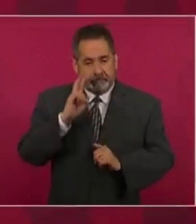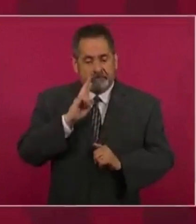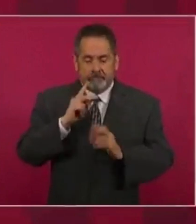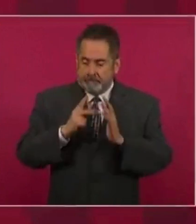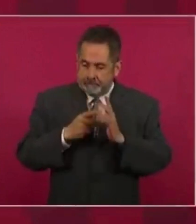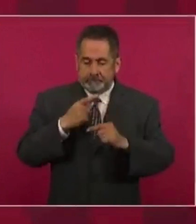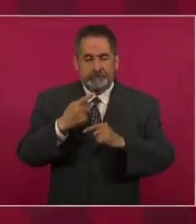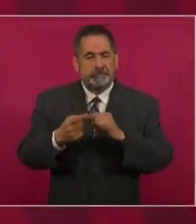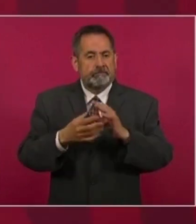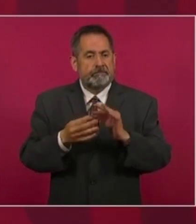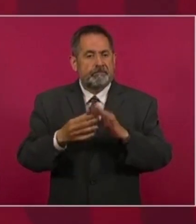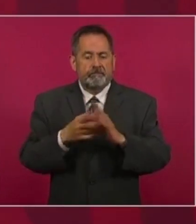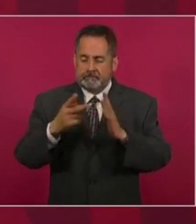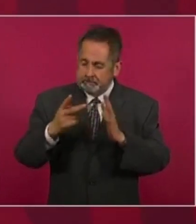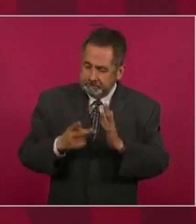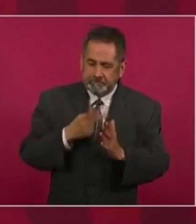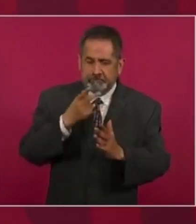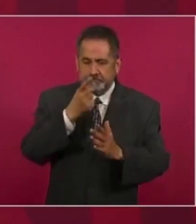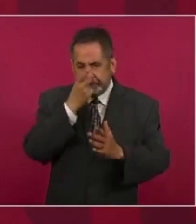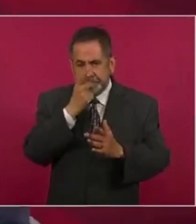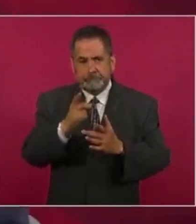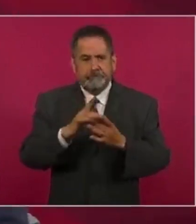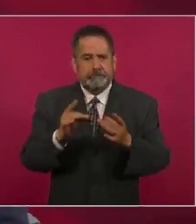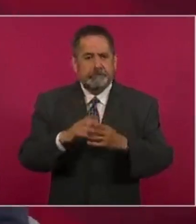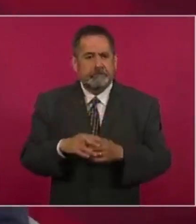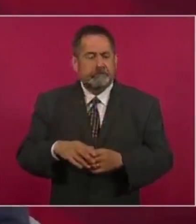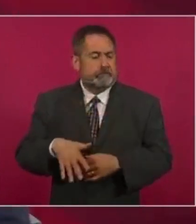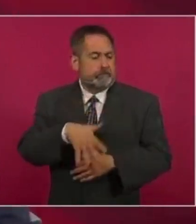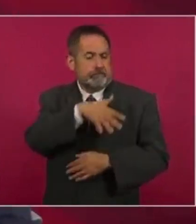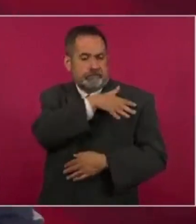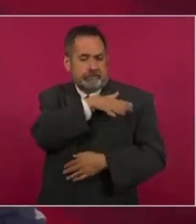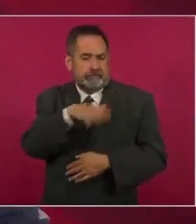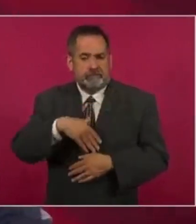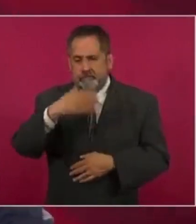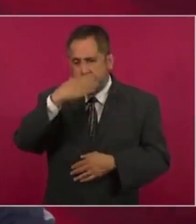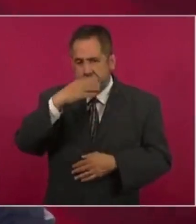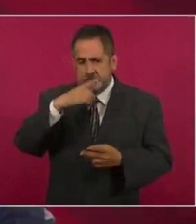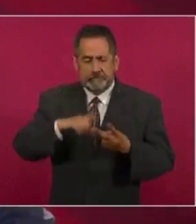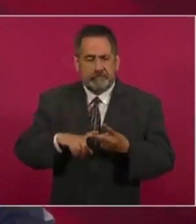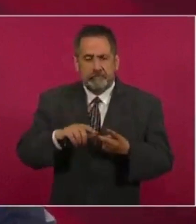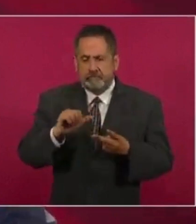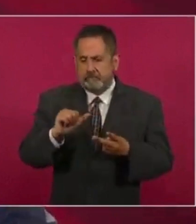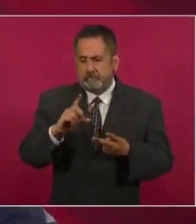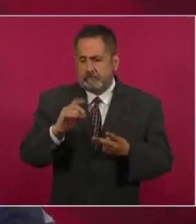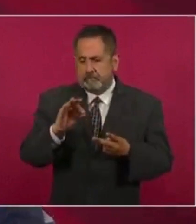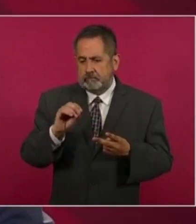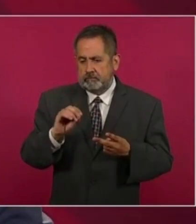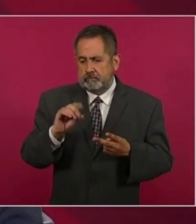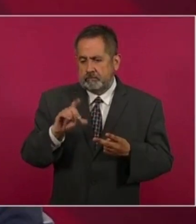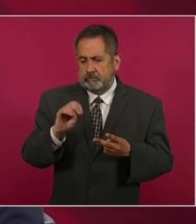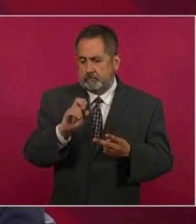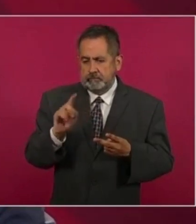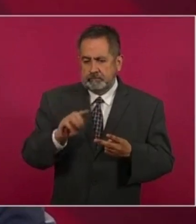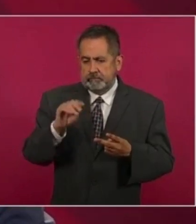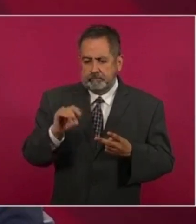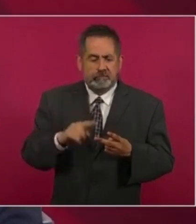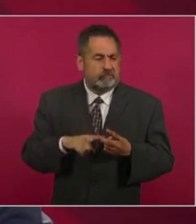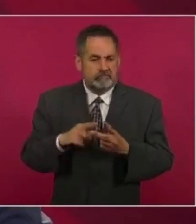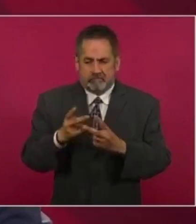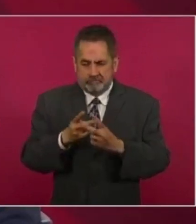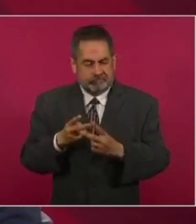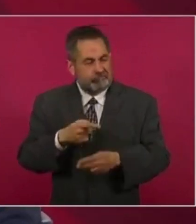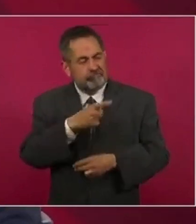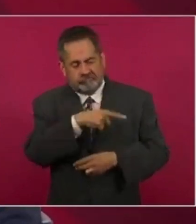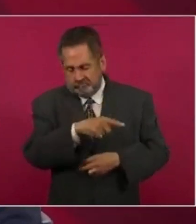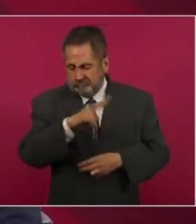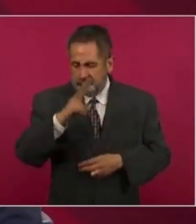repito, reitero, a lo que decía el general Cárdenas y a lo que decía Adolfo López Mateos, fue un acto de traición